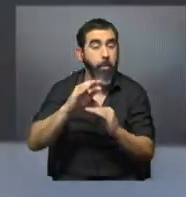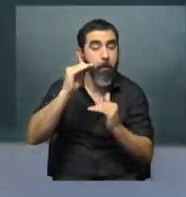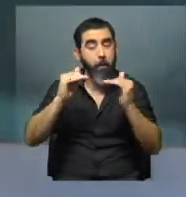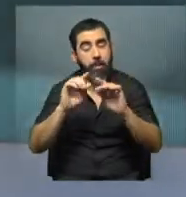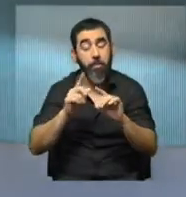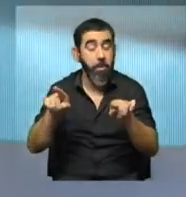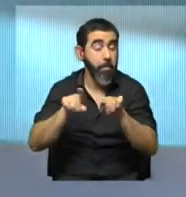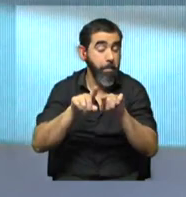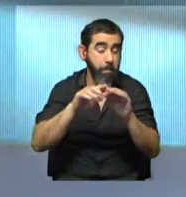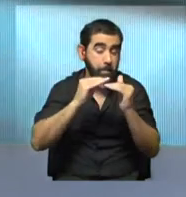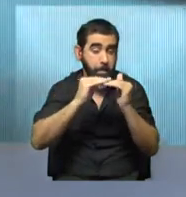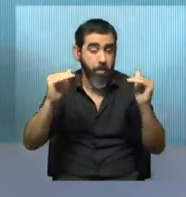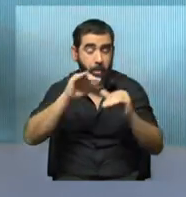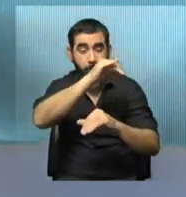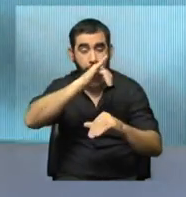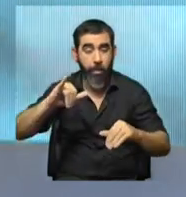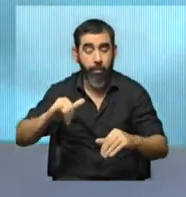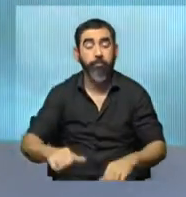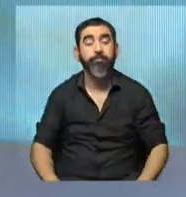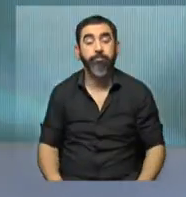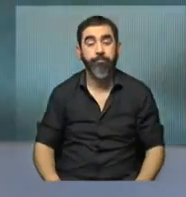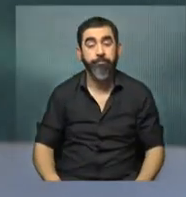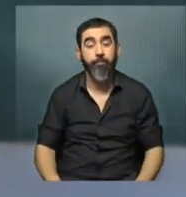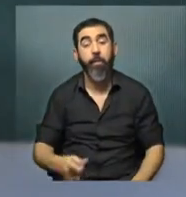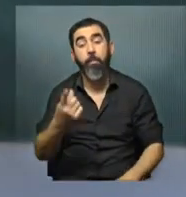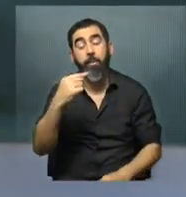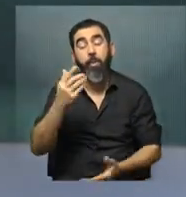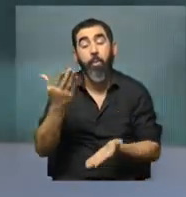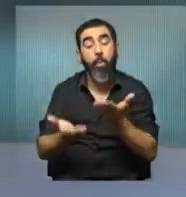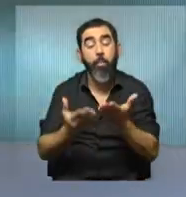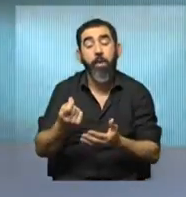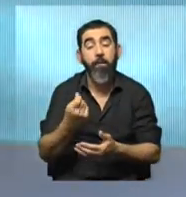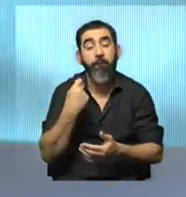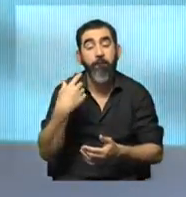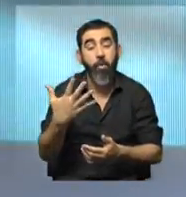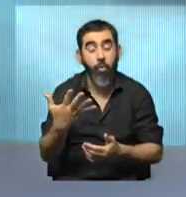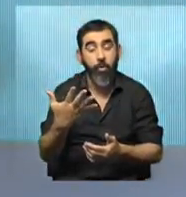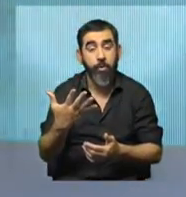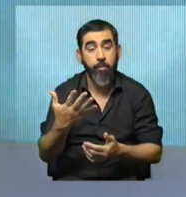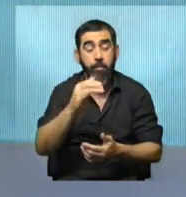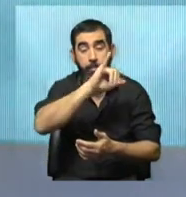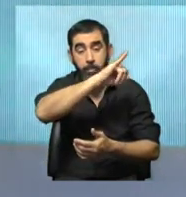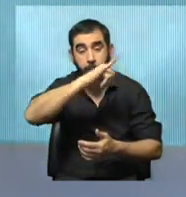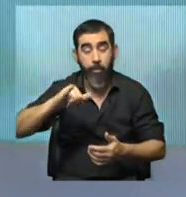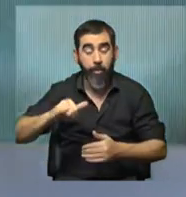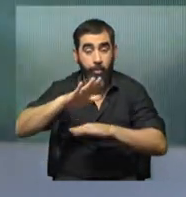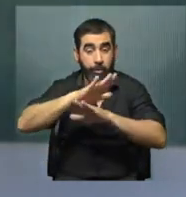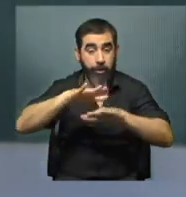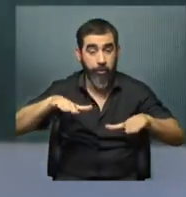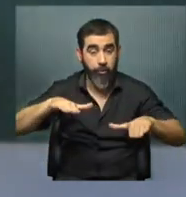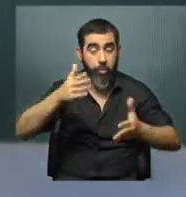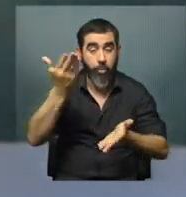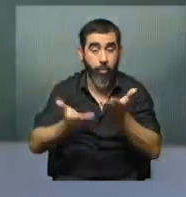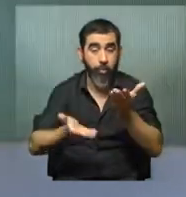ese mismo rango. Pero si los comparamos con los valores más reportados y promedios de niños,